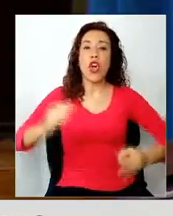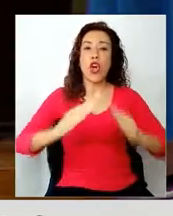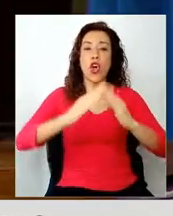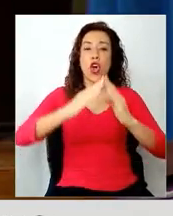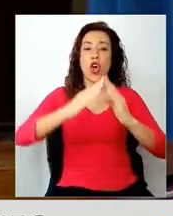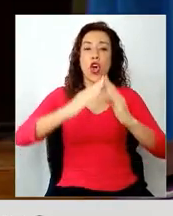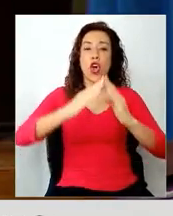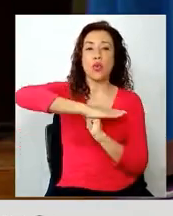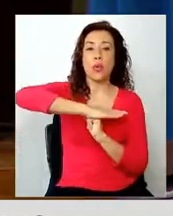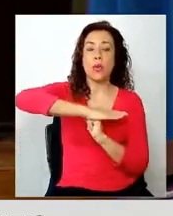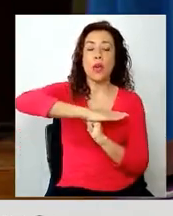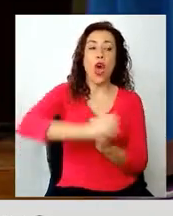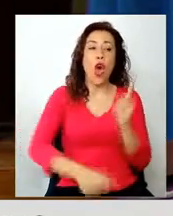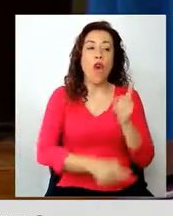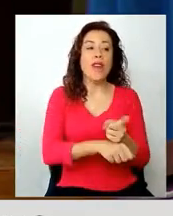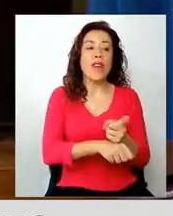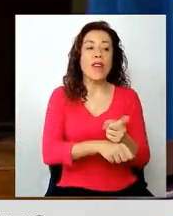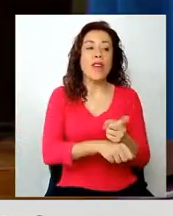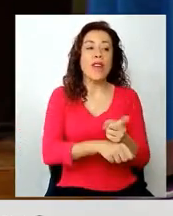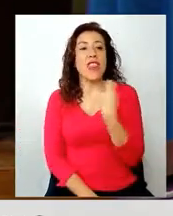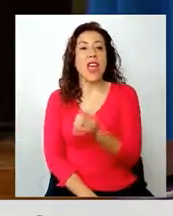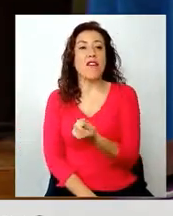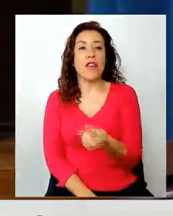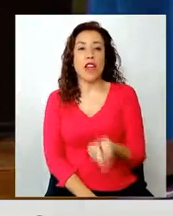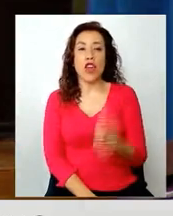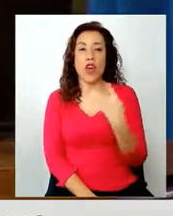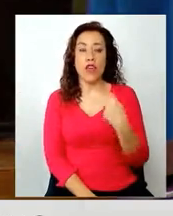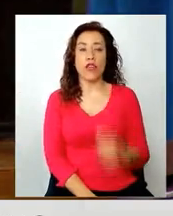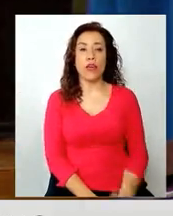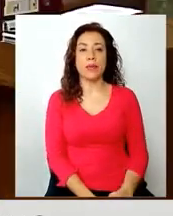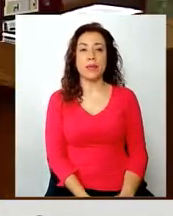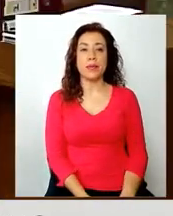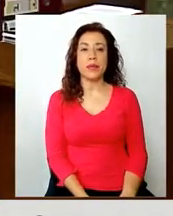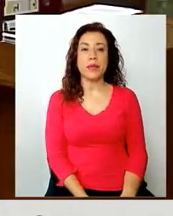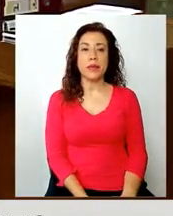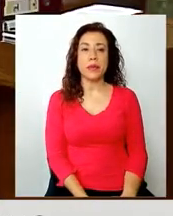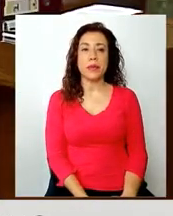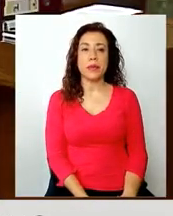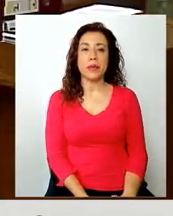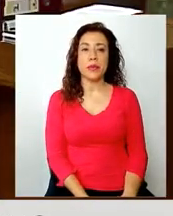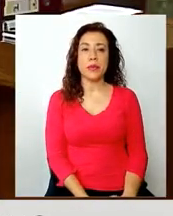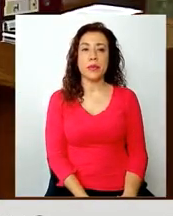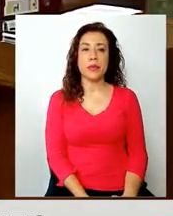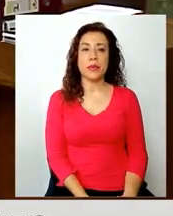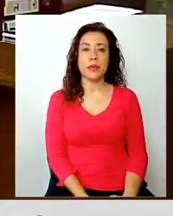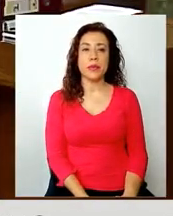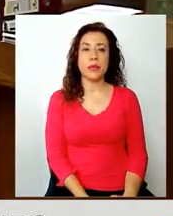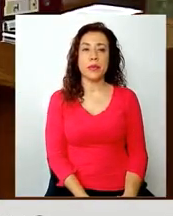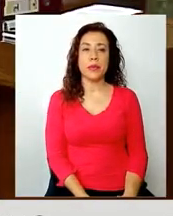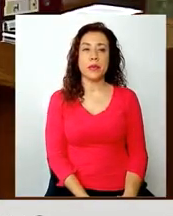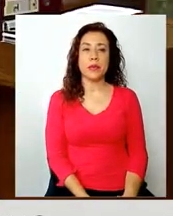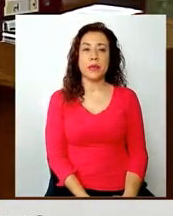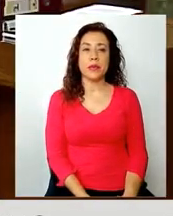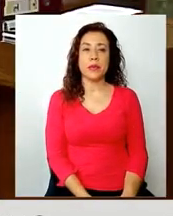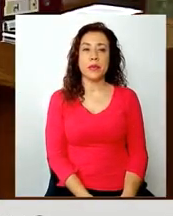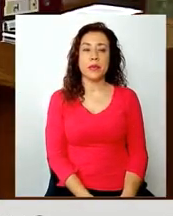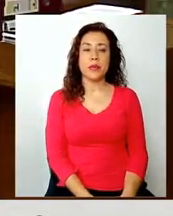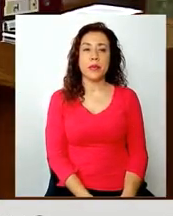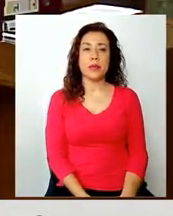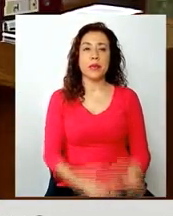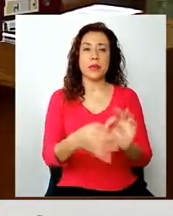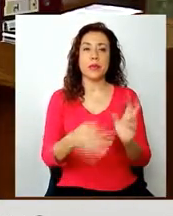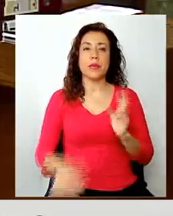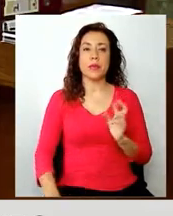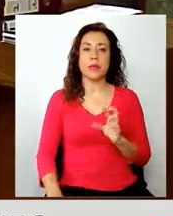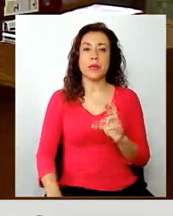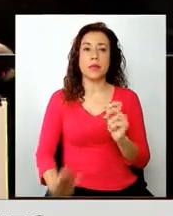obliga a restituir dichos cobros Eso es todo presidente bien gracias señor por secretario